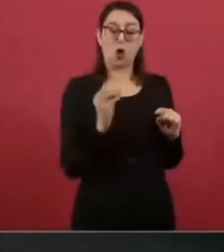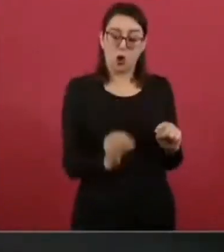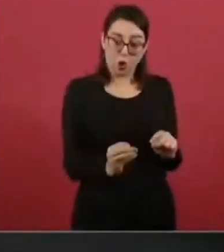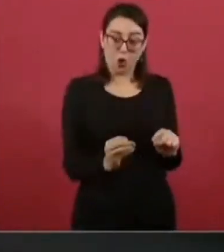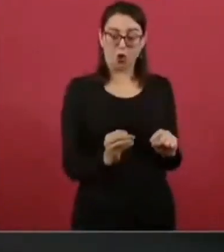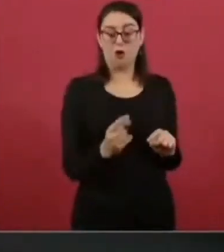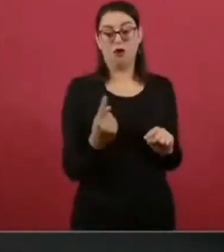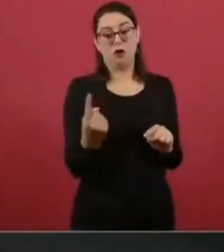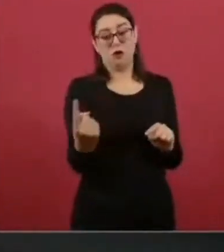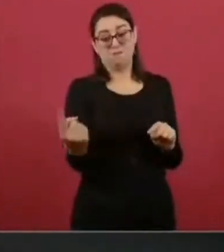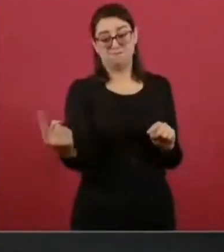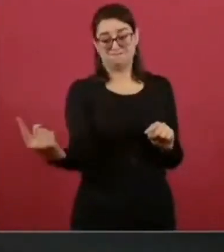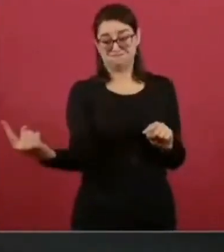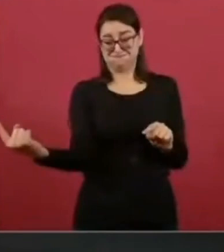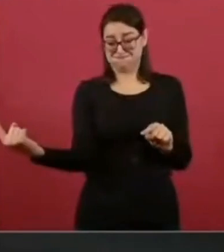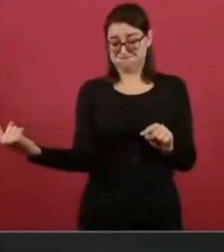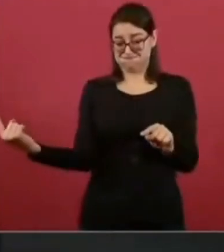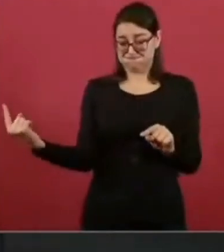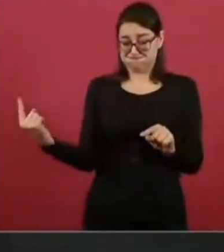bajar de